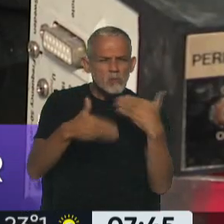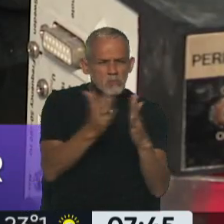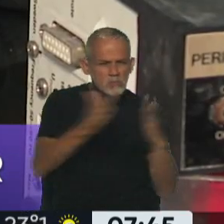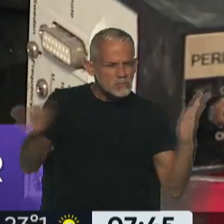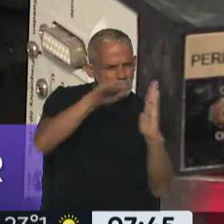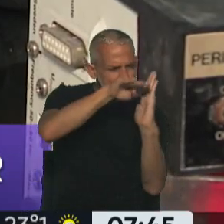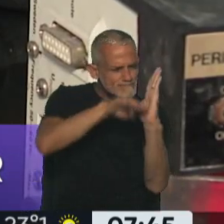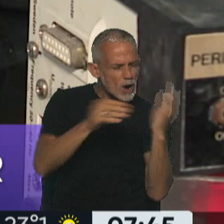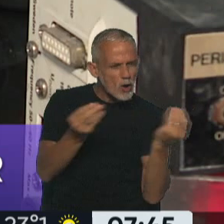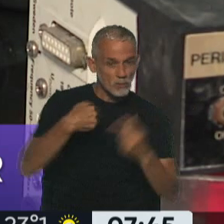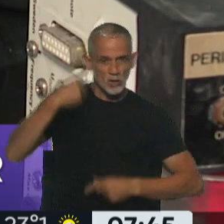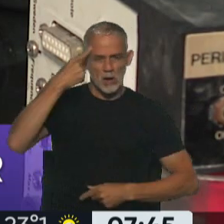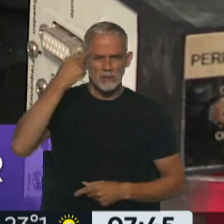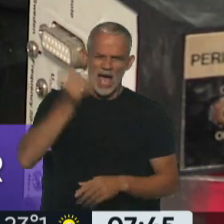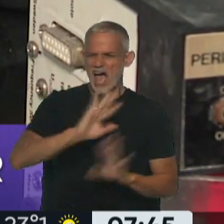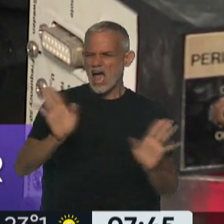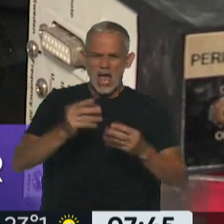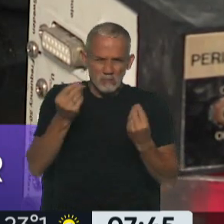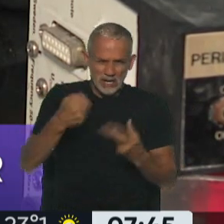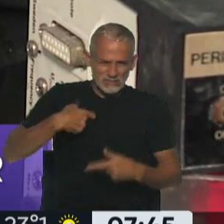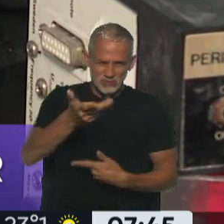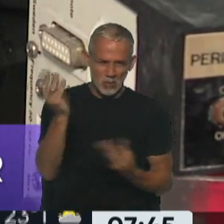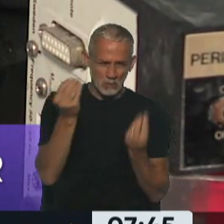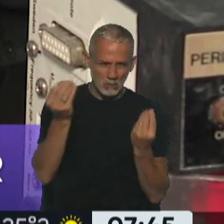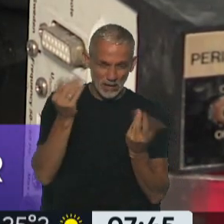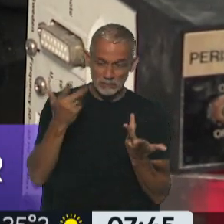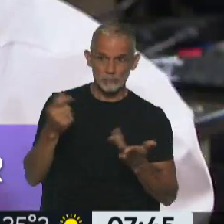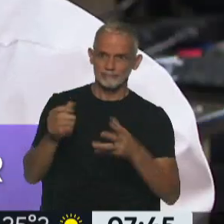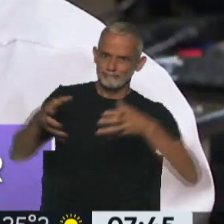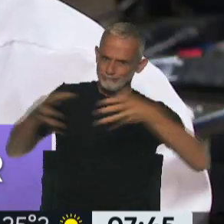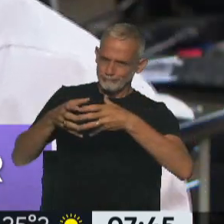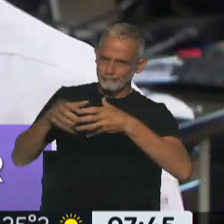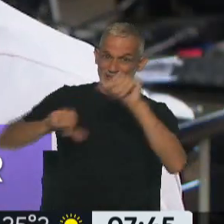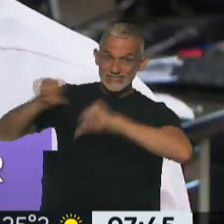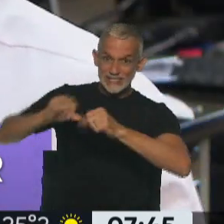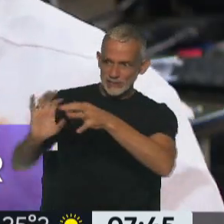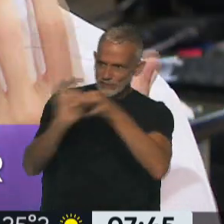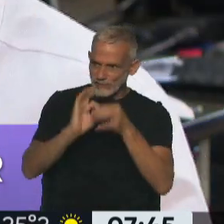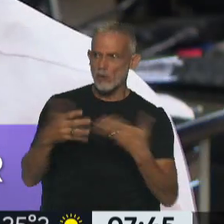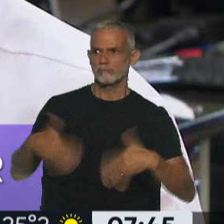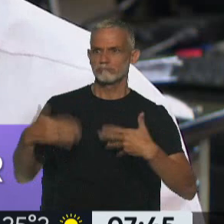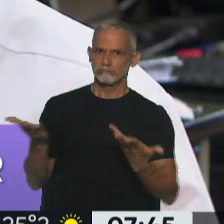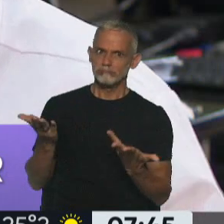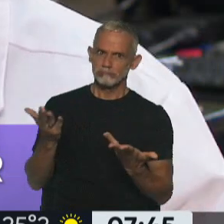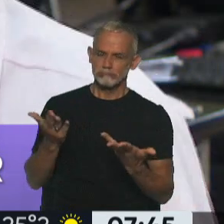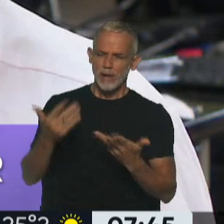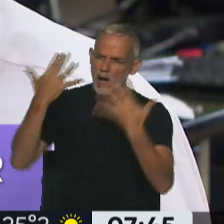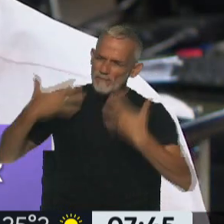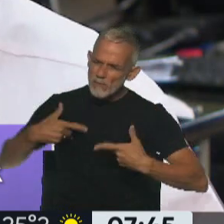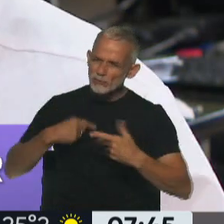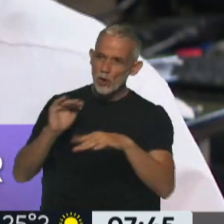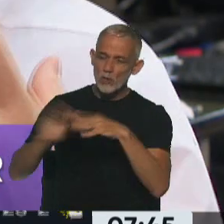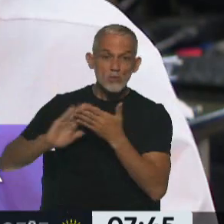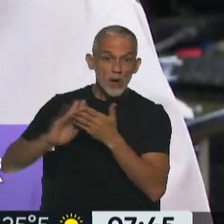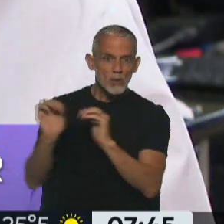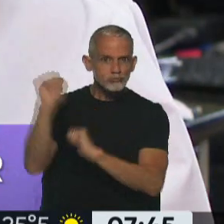que uno piensa que esto no tiene ninguna aplicación en la sociedad pero construir una comunidad científica sólida eh que se estén formando nuevos doctores